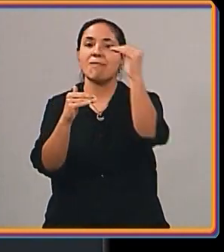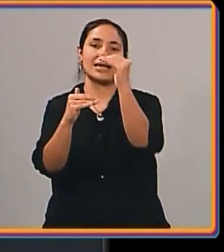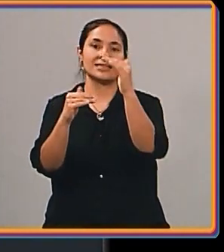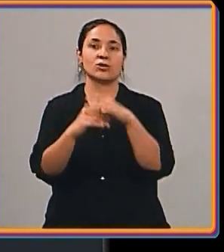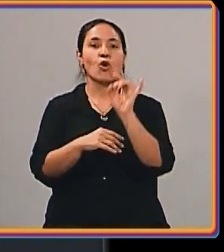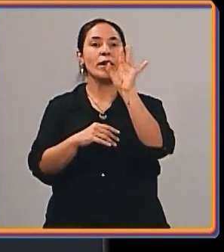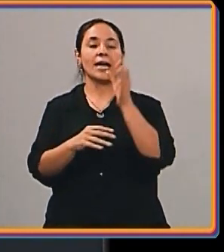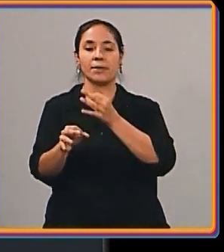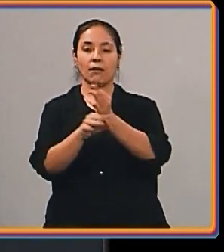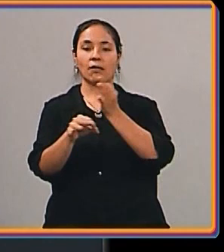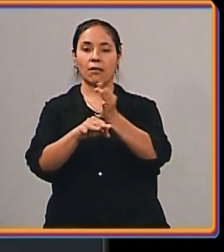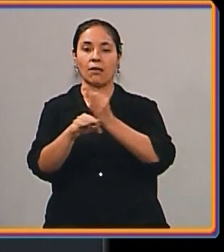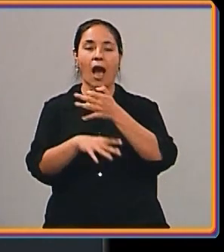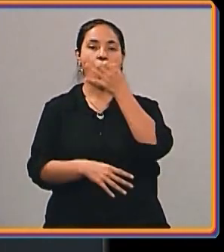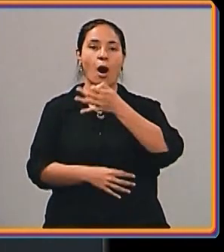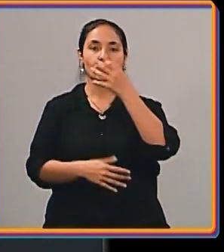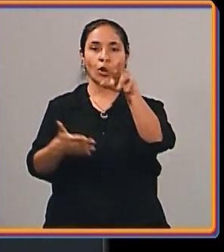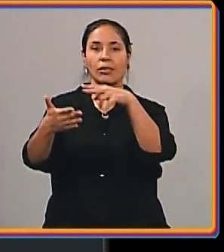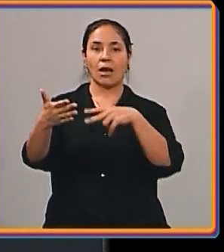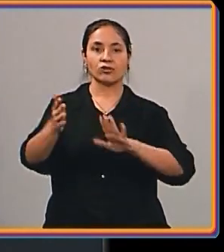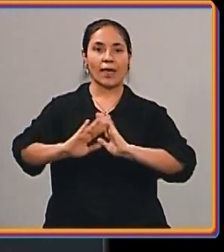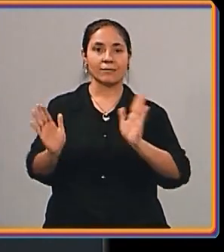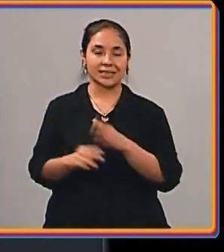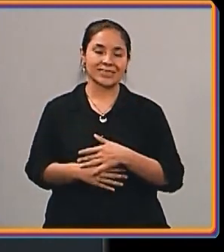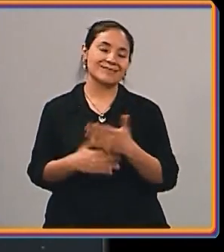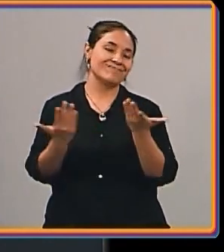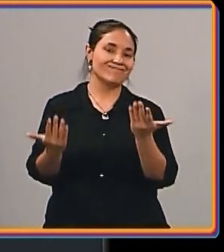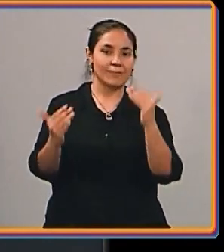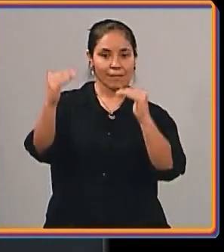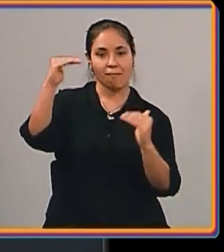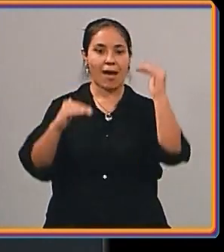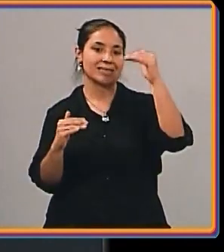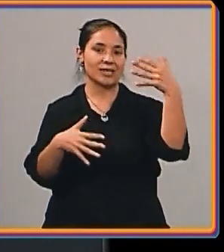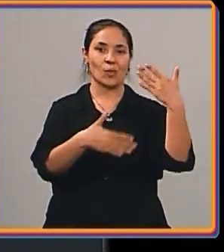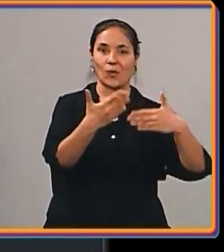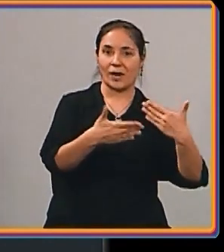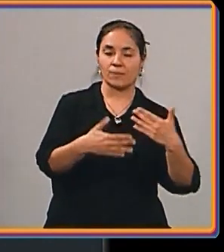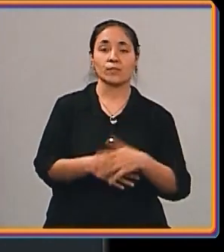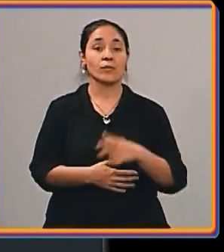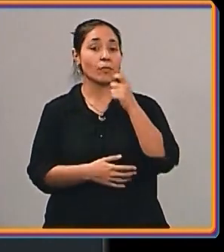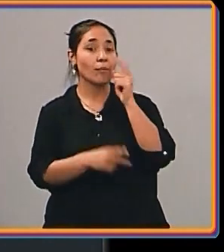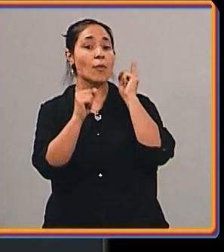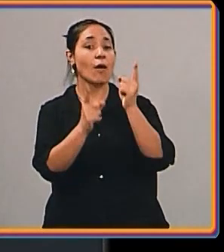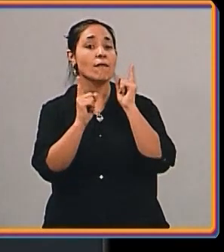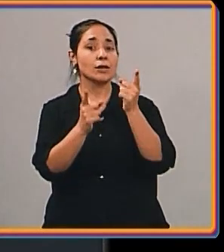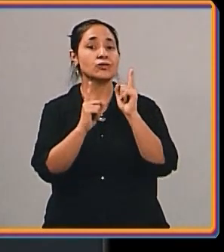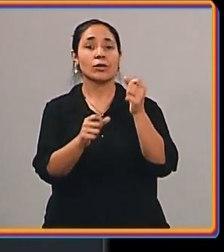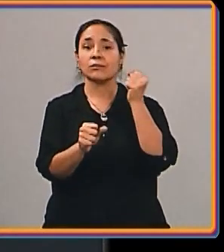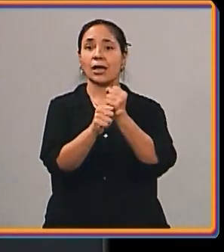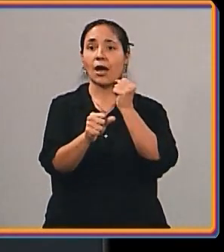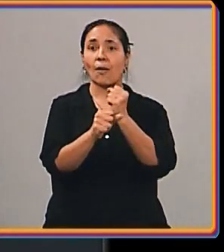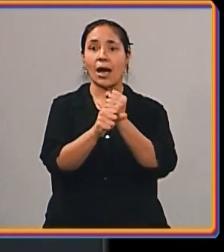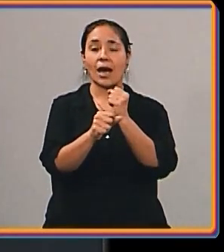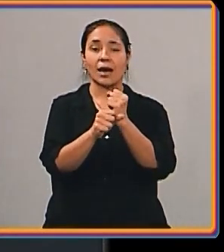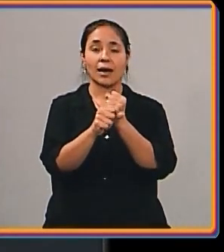querer entrenar solo con teoría, solo con audio, solo con texto. Si el educador, la educadora trabaja